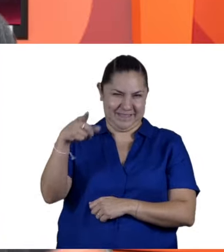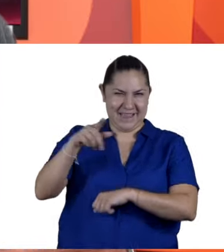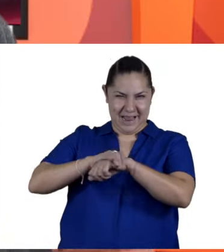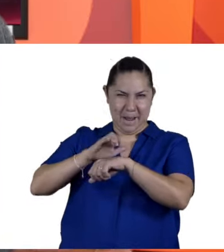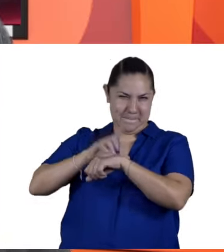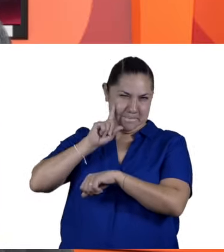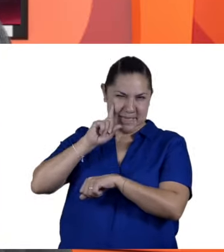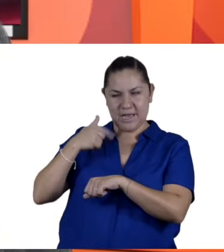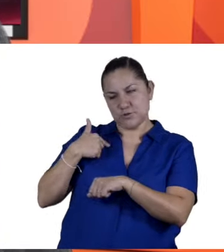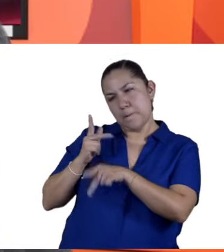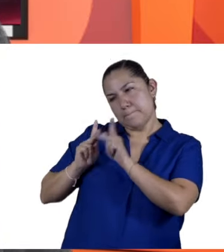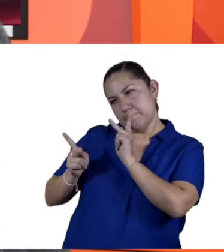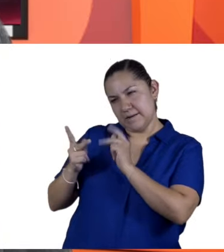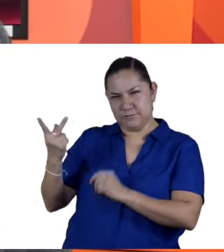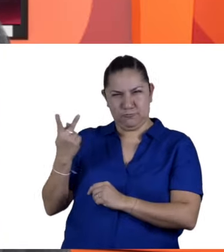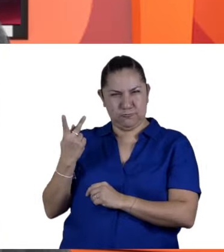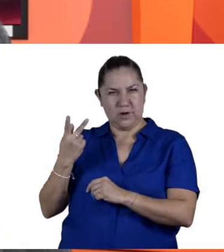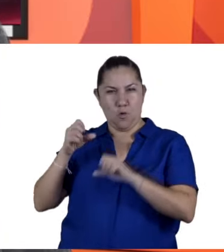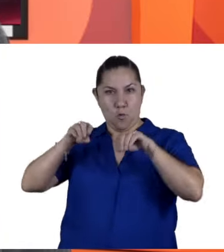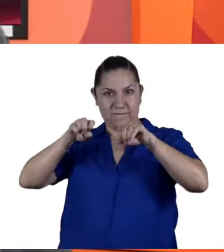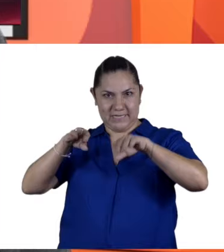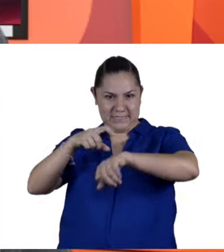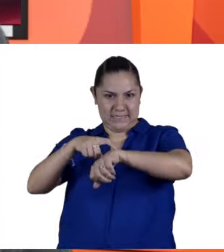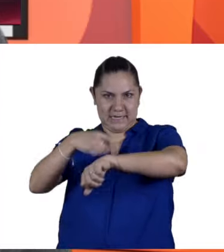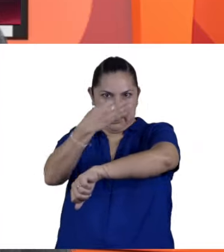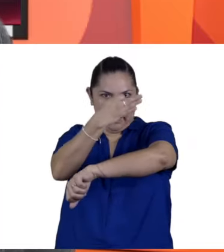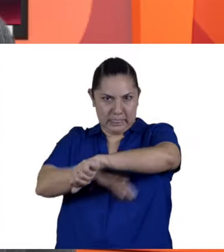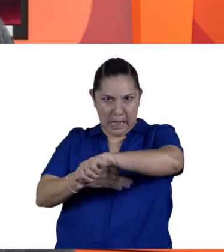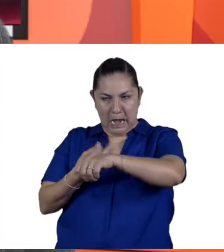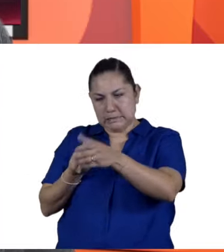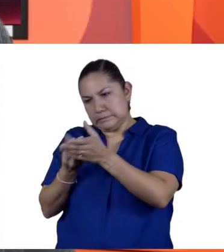Salimos tarde de la oficina y caminamos como hacia el metro.